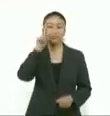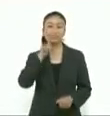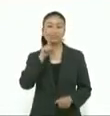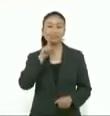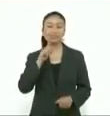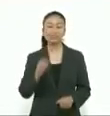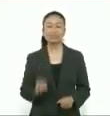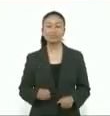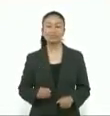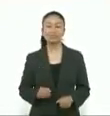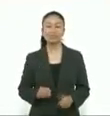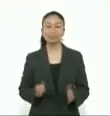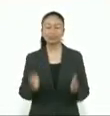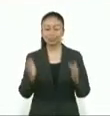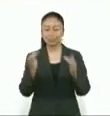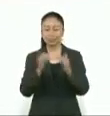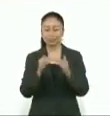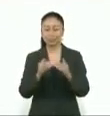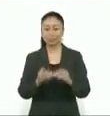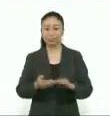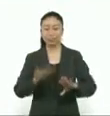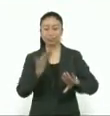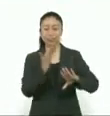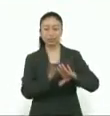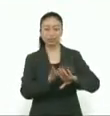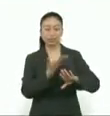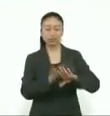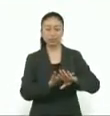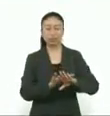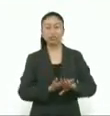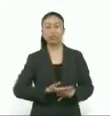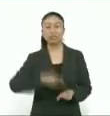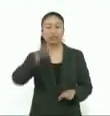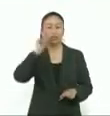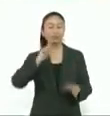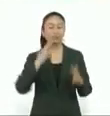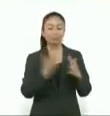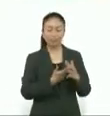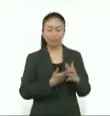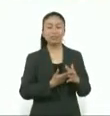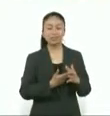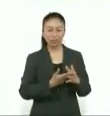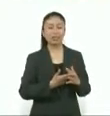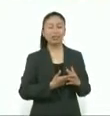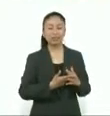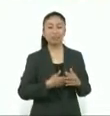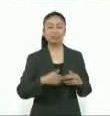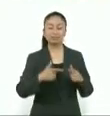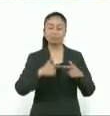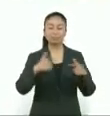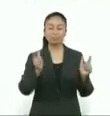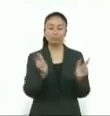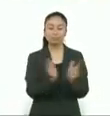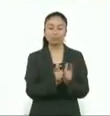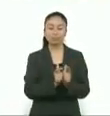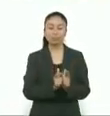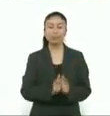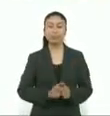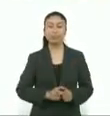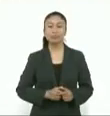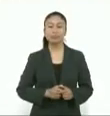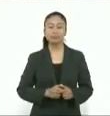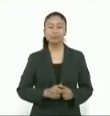los colectivos que luchan contra los feminicidios, a las mujeres madres cabezas de